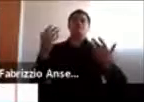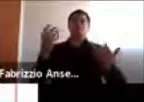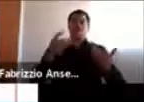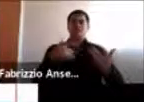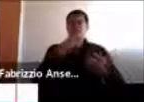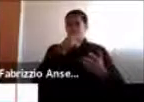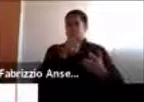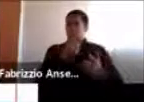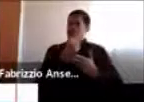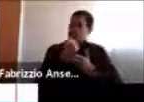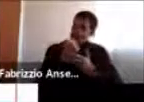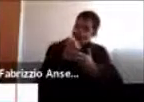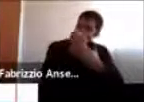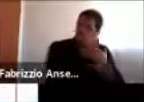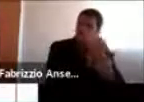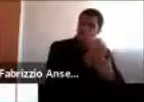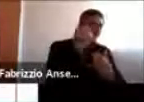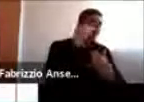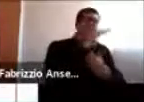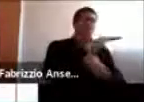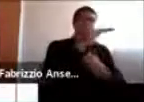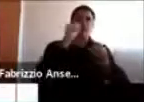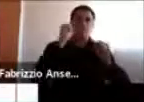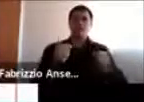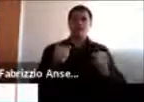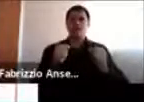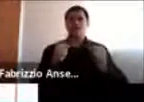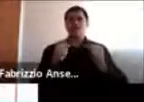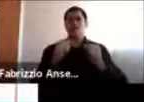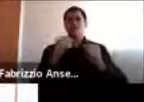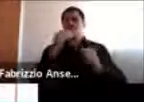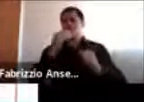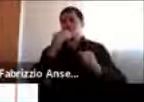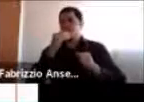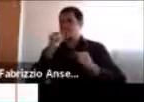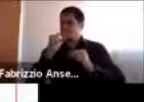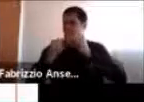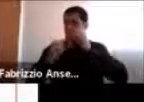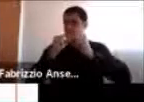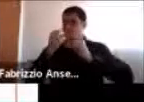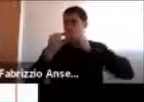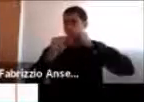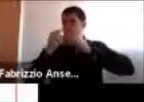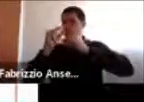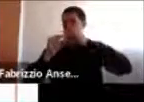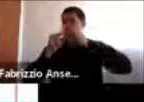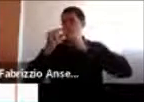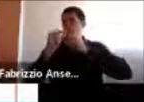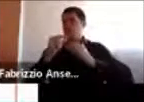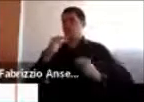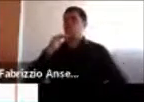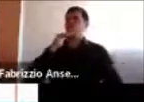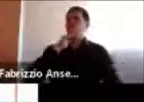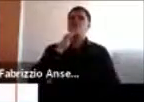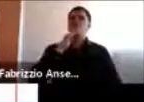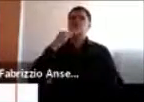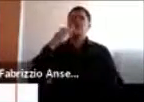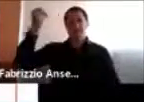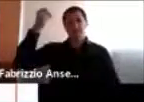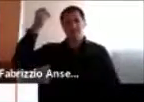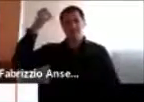de ayudar al niño a poder ir construyendo poco a poco la autonomía en el uso y en el aprendizaje de la lectura